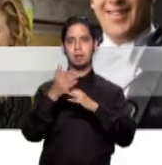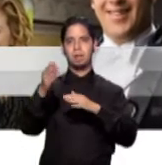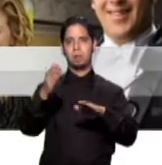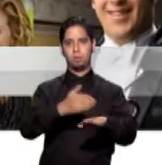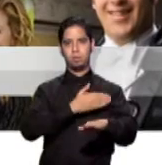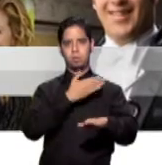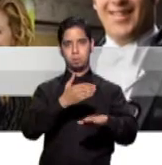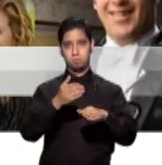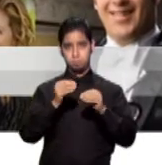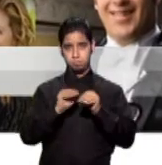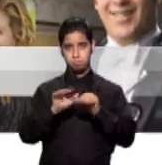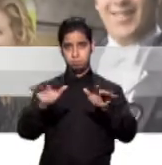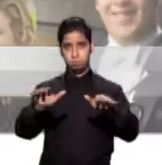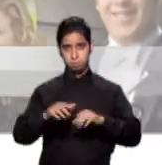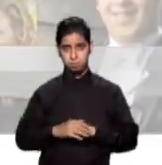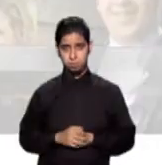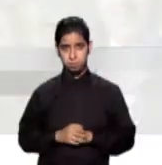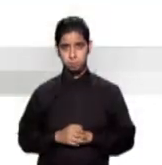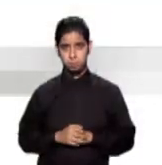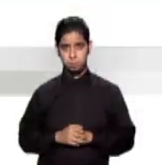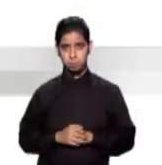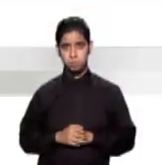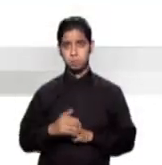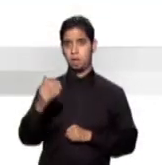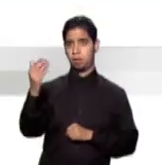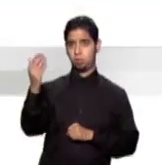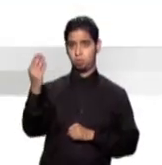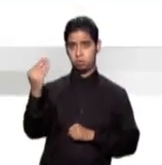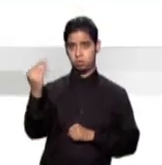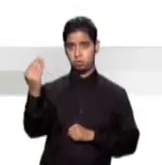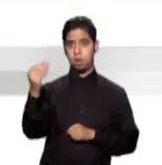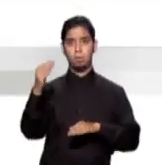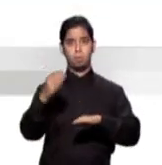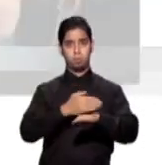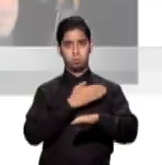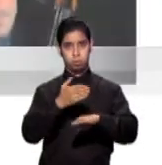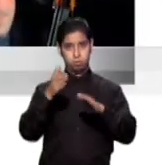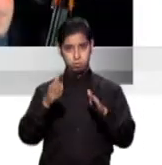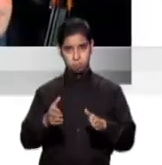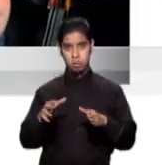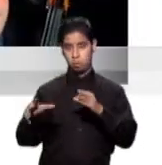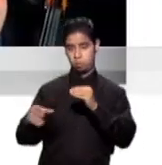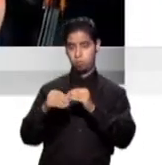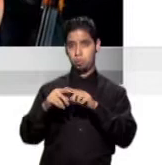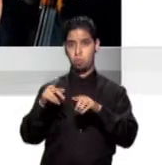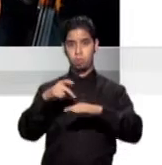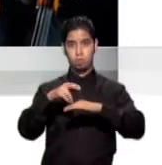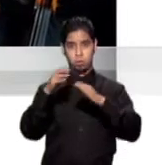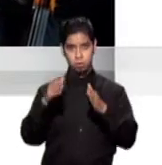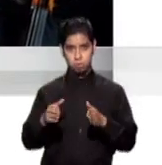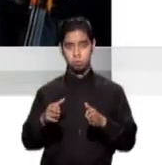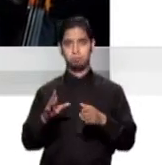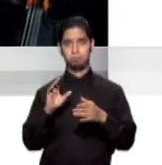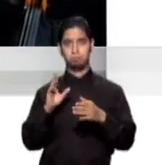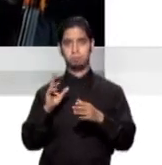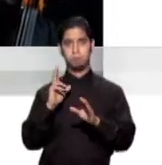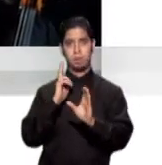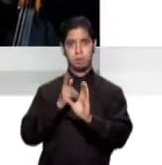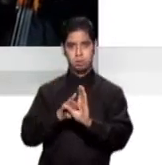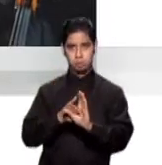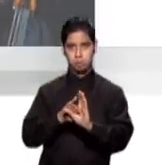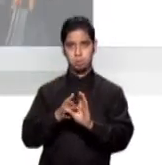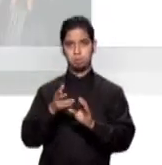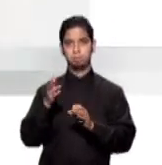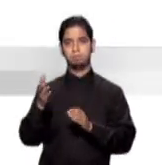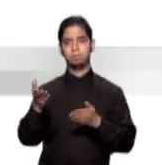35 músicos de 14 nacionalidades, incluidos puertorriqueños, participan en el primer festival anual de la International Chamber Orchestra de